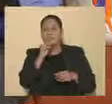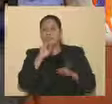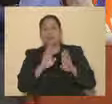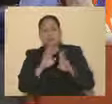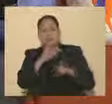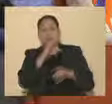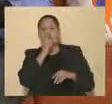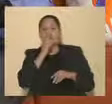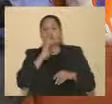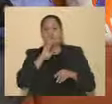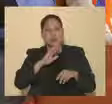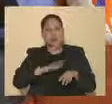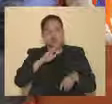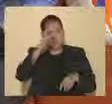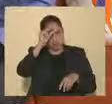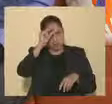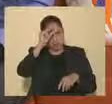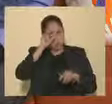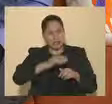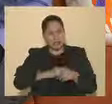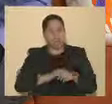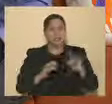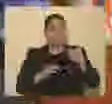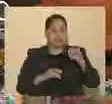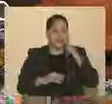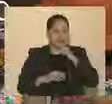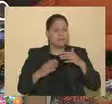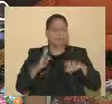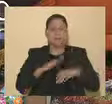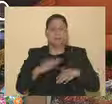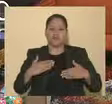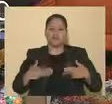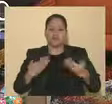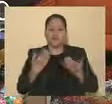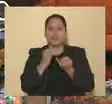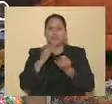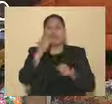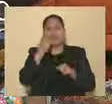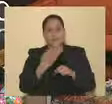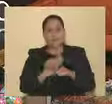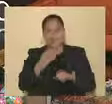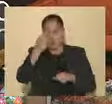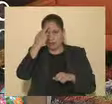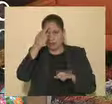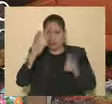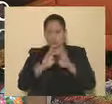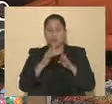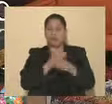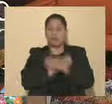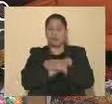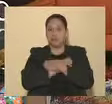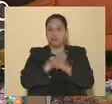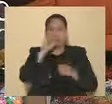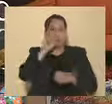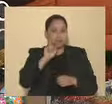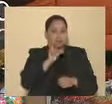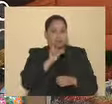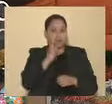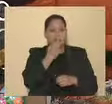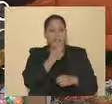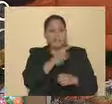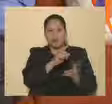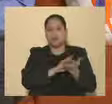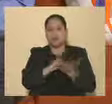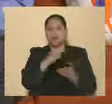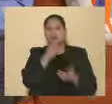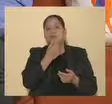padres un poquito más inteligentes. Claro, ¿no? más Hay que abiertos aprovecharla. y responsables, porque recordemos que la educación sexual es un derecho de los niños y de